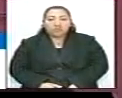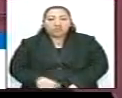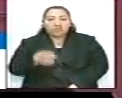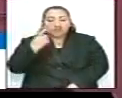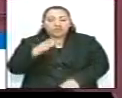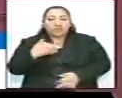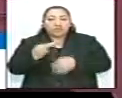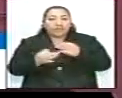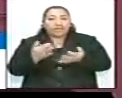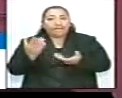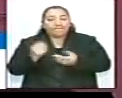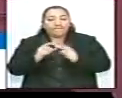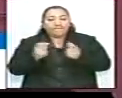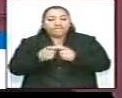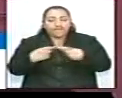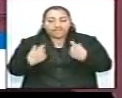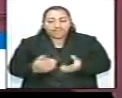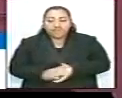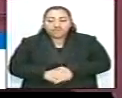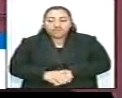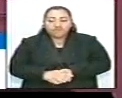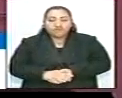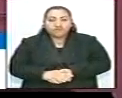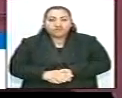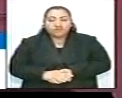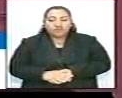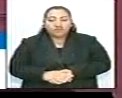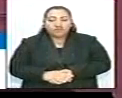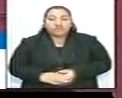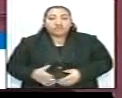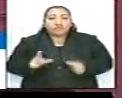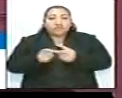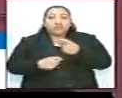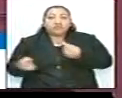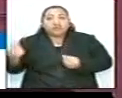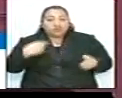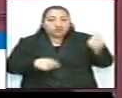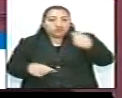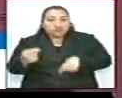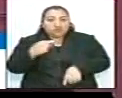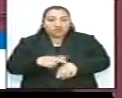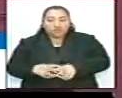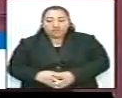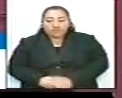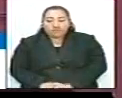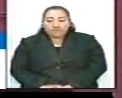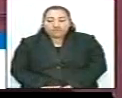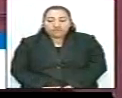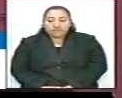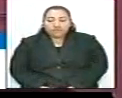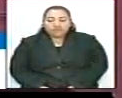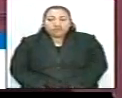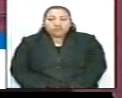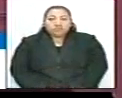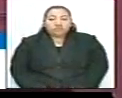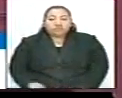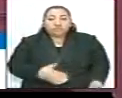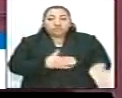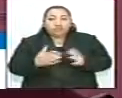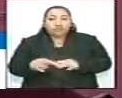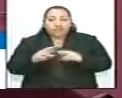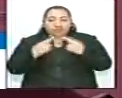mientras los colegas congresistas vayan llegando y hacemos el quórum respectivo, pasaremos la